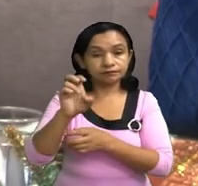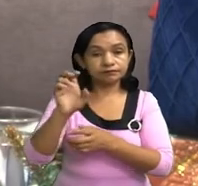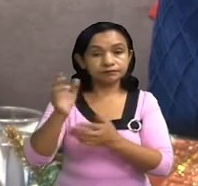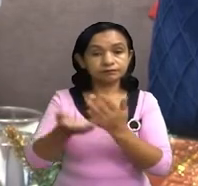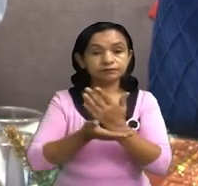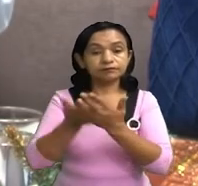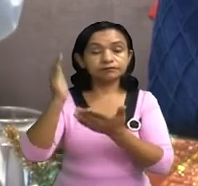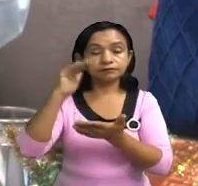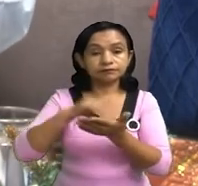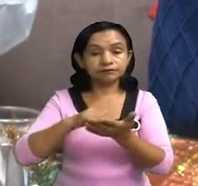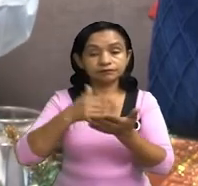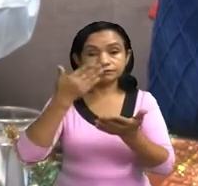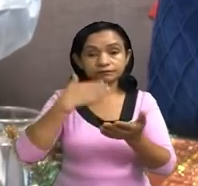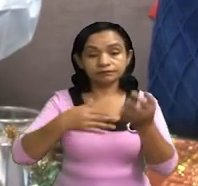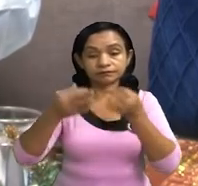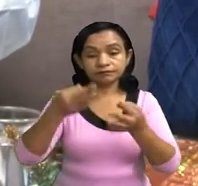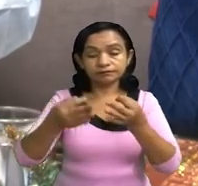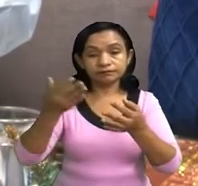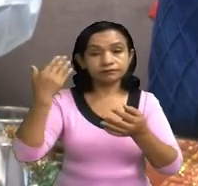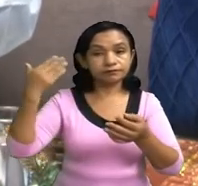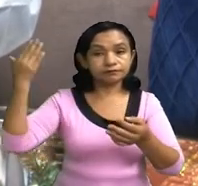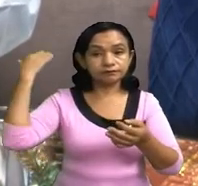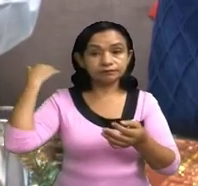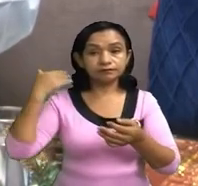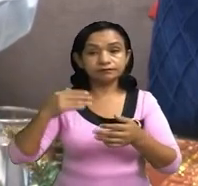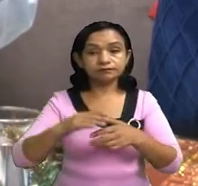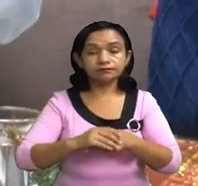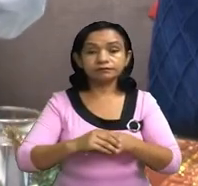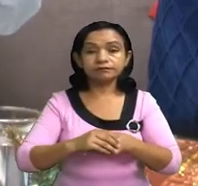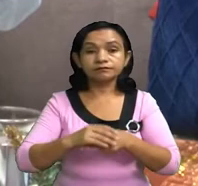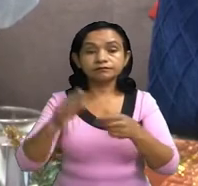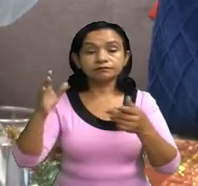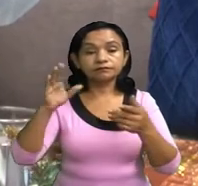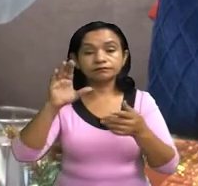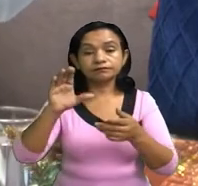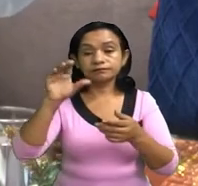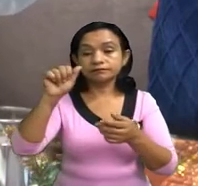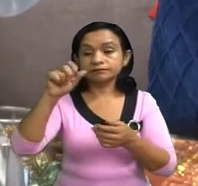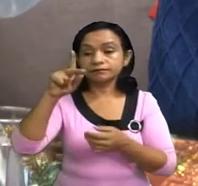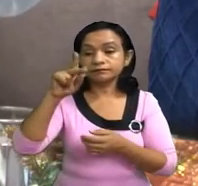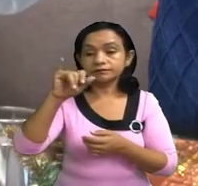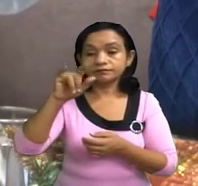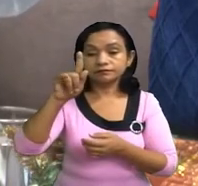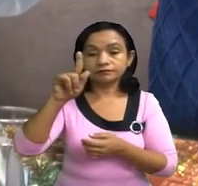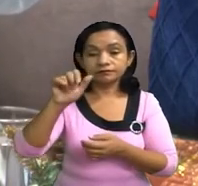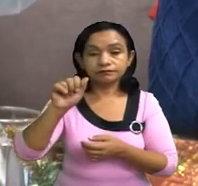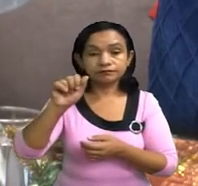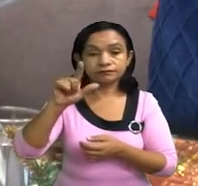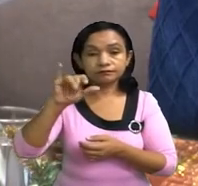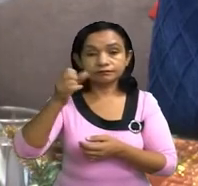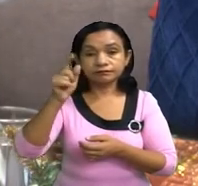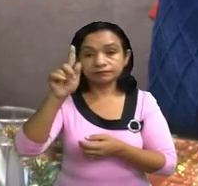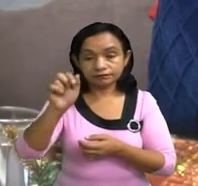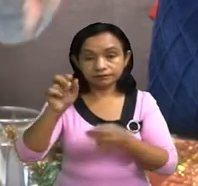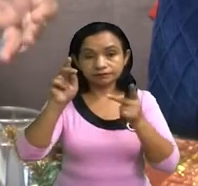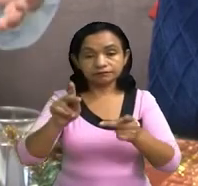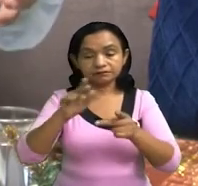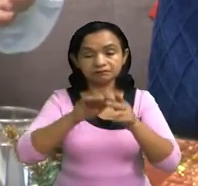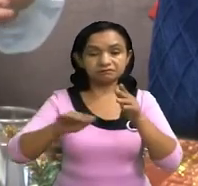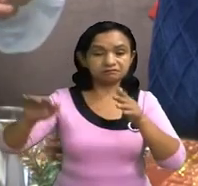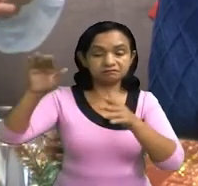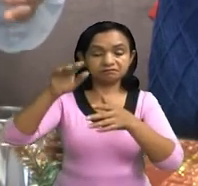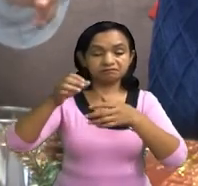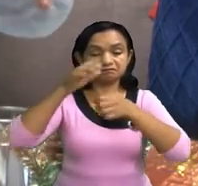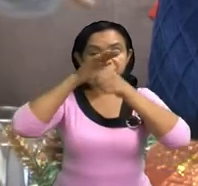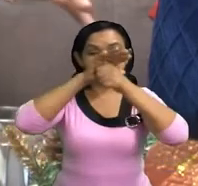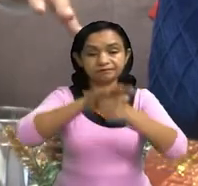volver a las injusticias del pasado, cuando los capitalistas y los oligarcas dominaban al